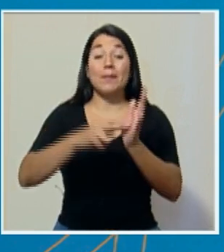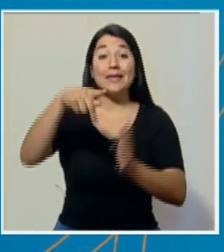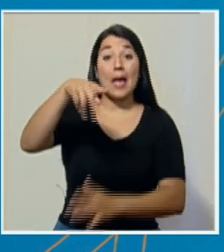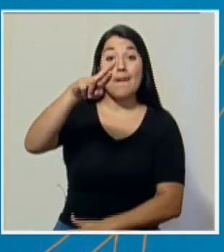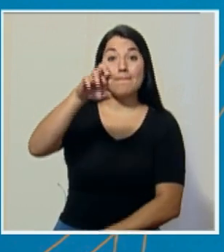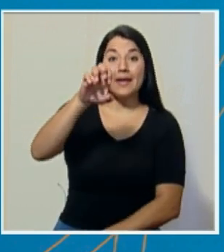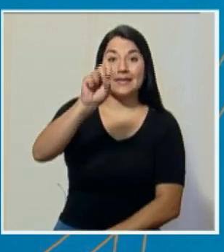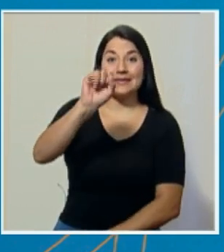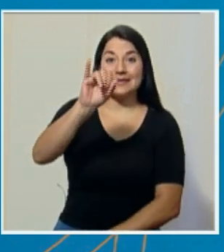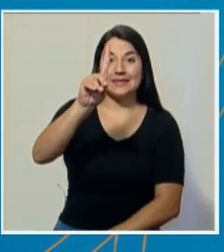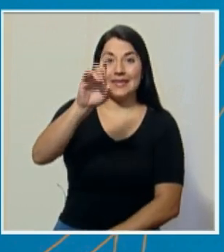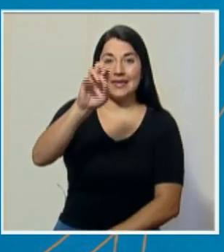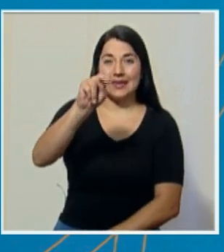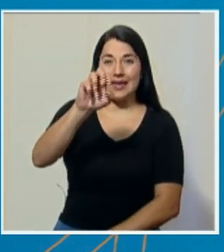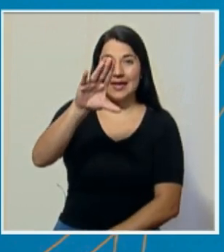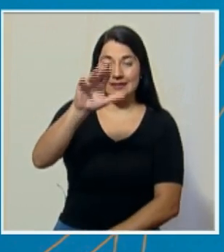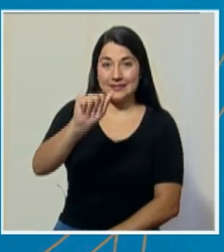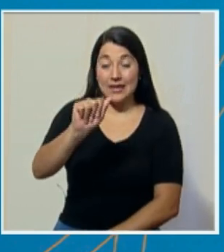presidencia.go.cr